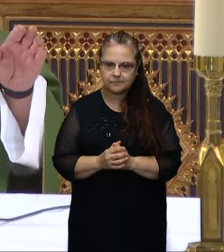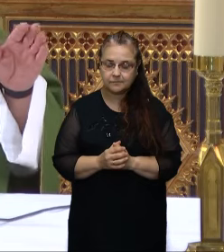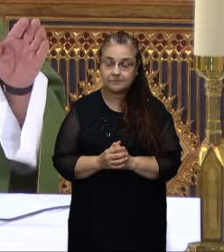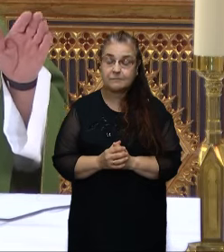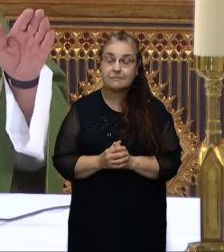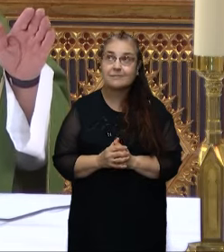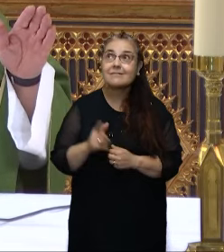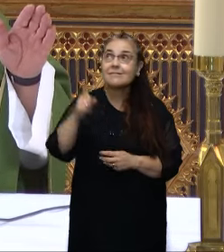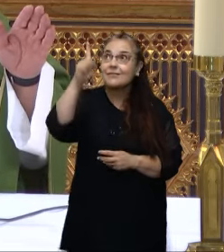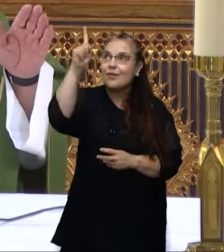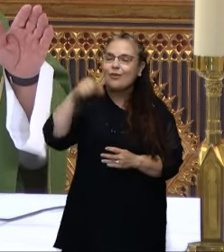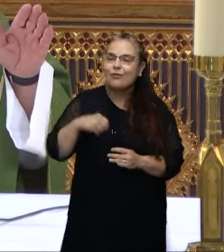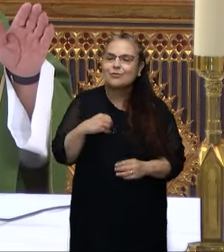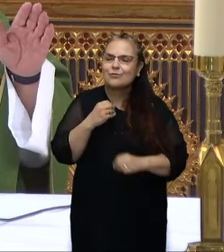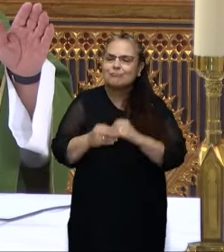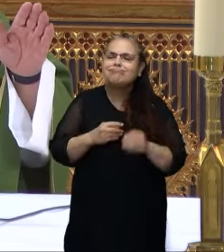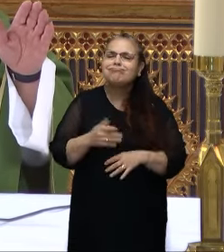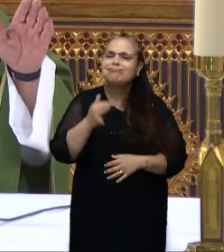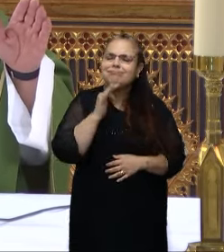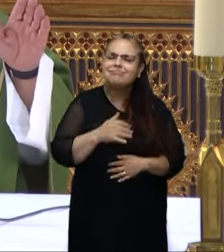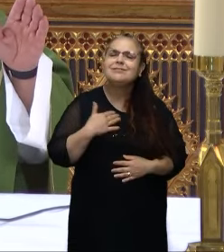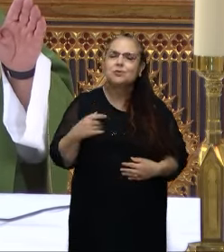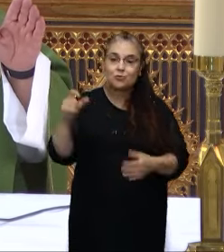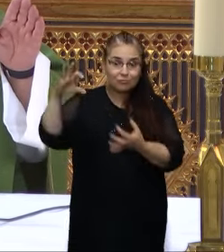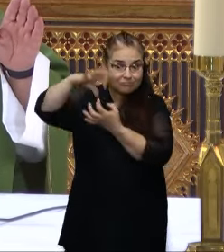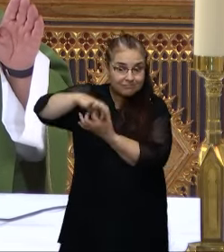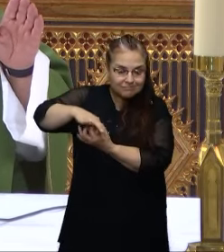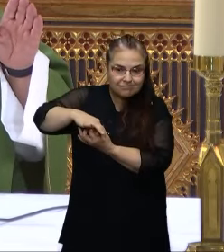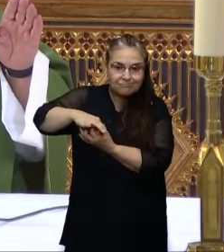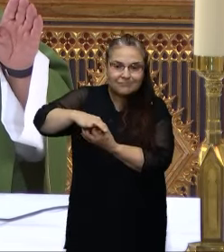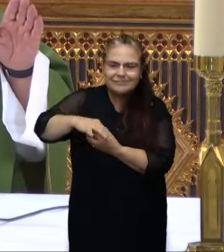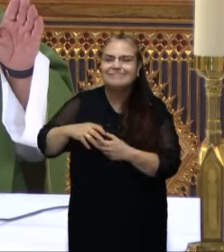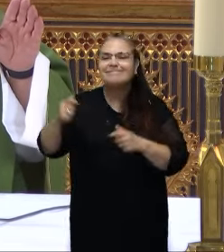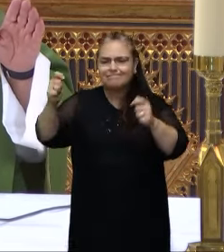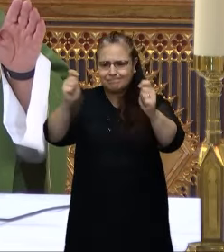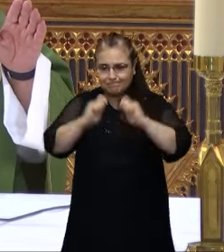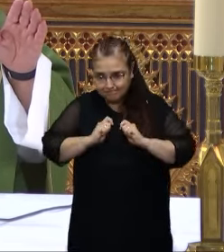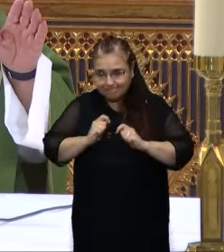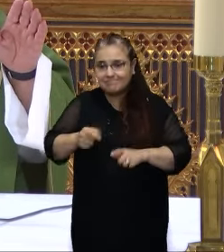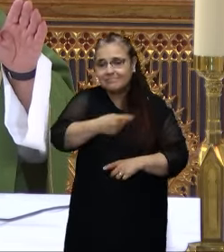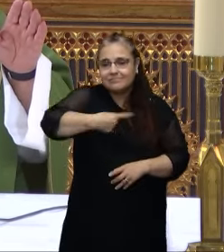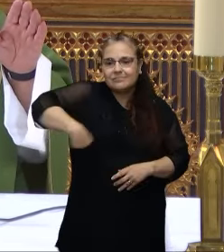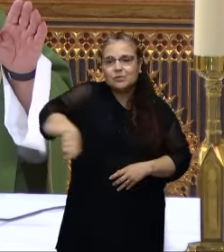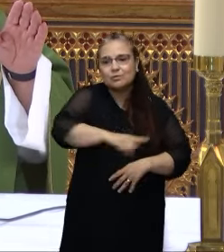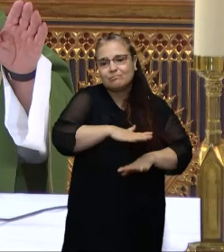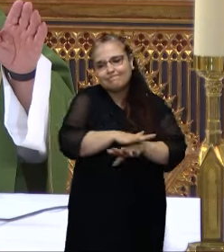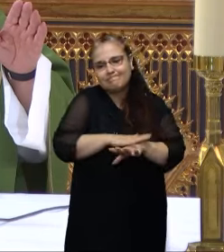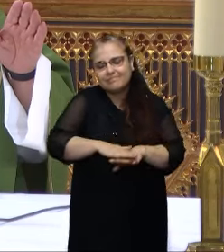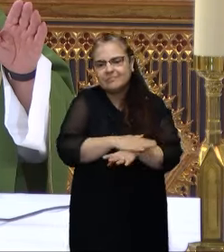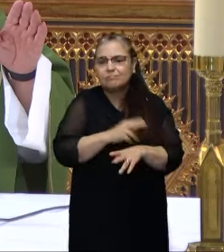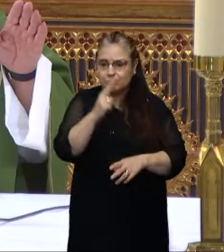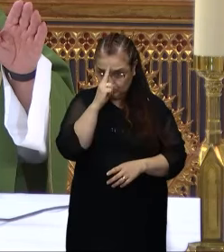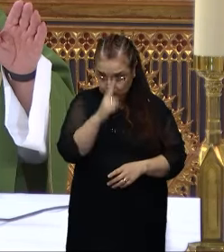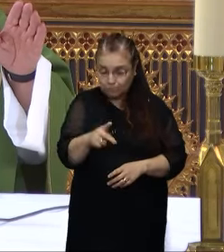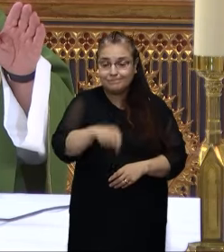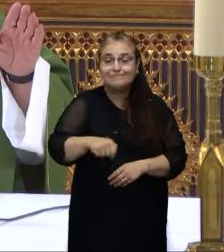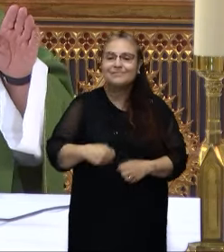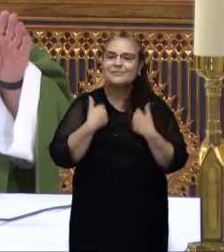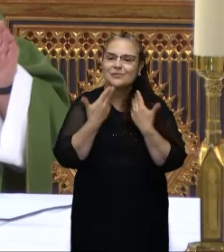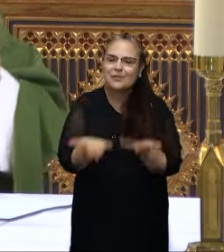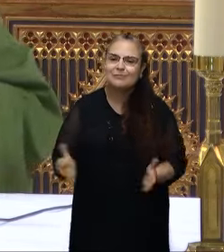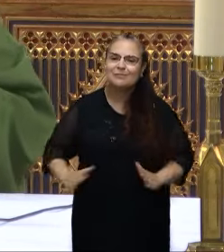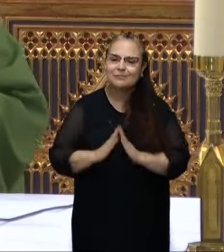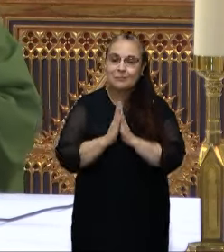Oh Dios, que actúas con la eficacia de tus sacramentos, concédenos que nuestro ministerio sea digno de estos dones